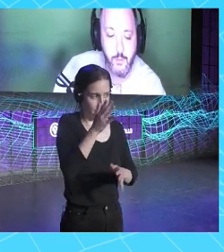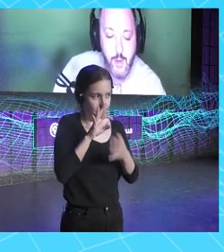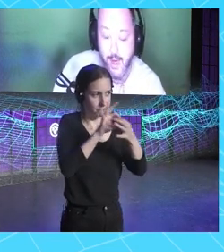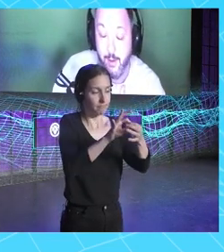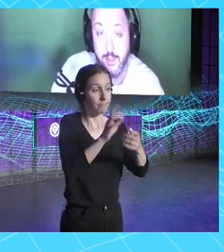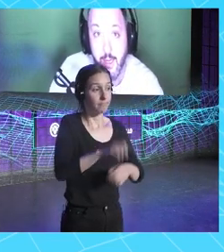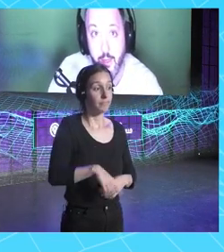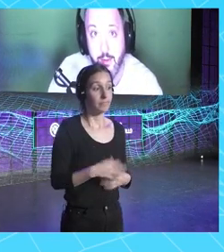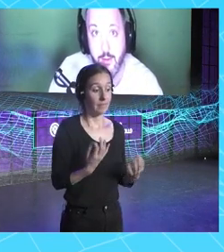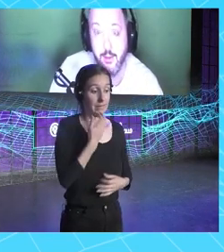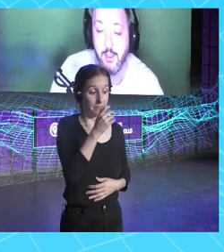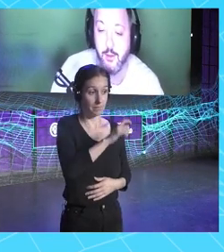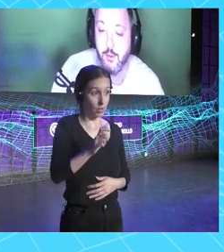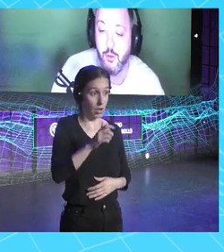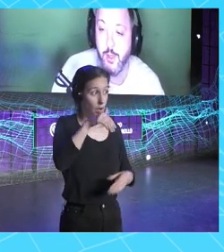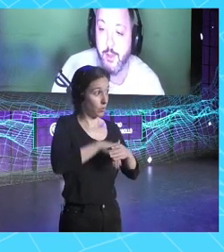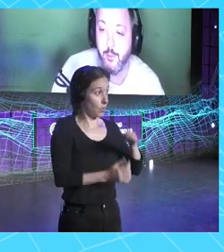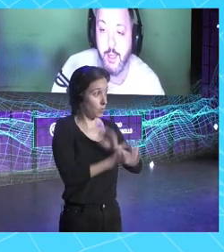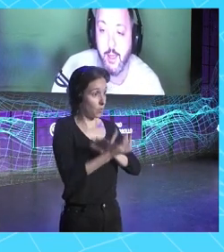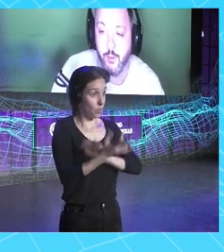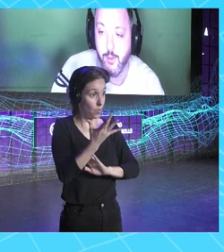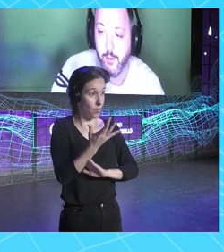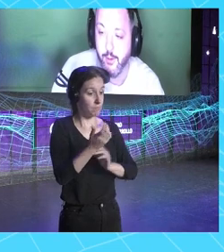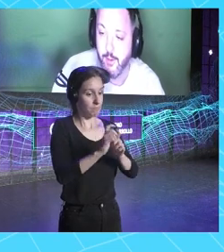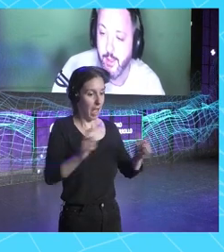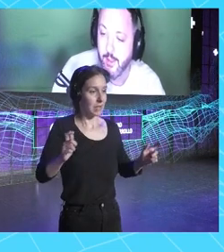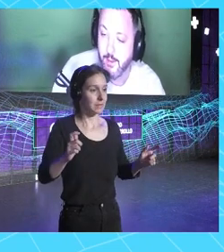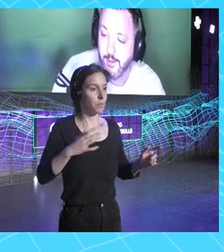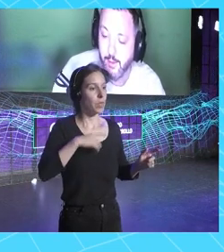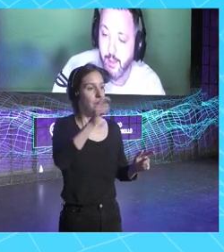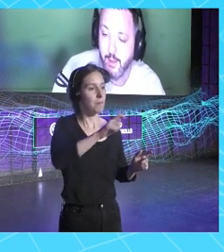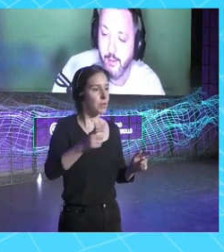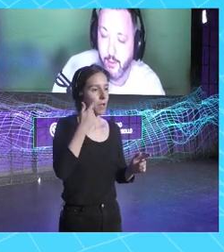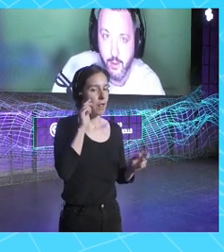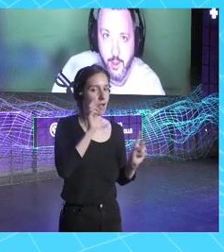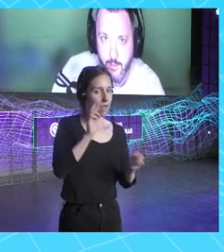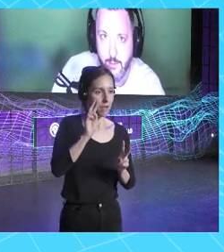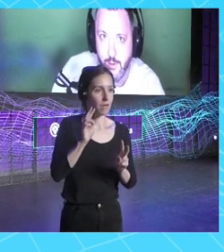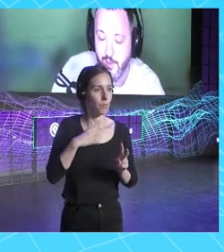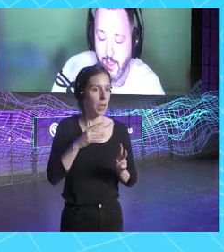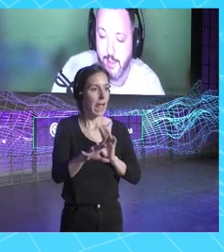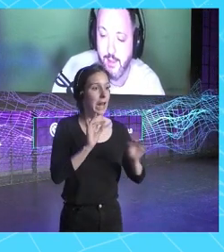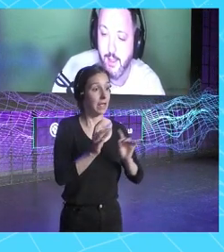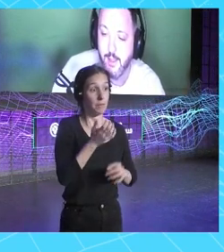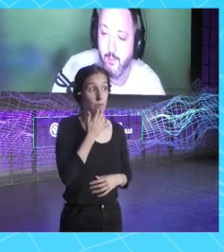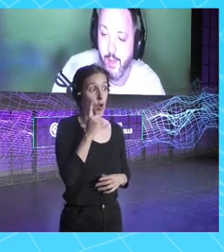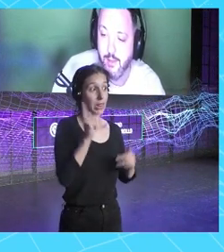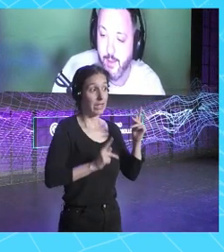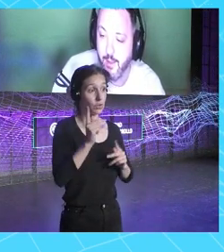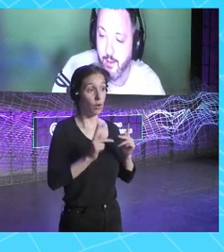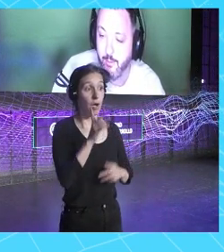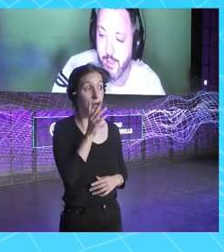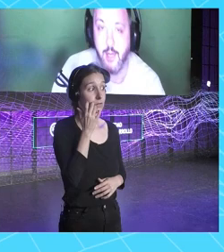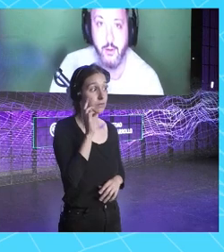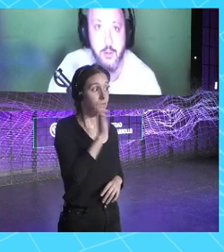Al haber más creadores los consumidores pueden elegir mucho mejor no es decir en tiktok ahora mismo si os fijáis podéis ver